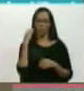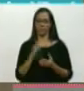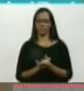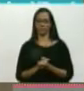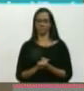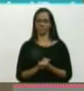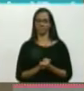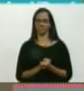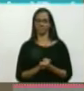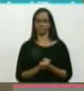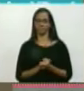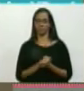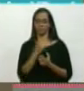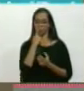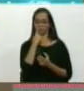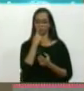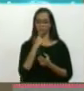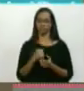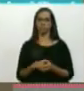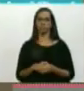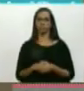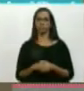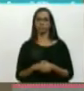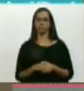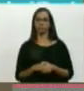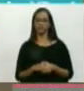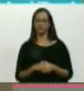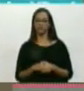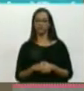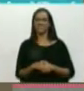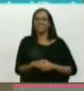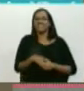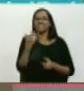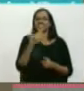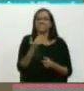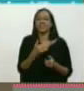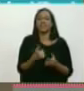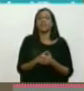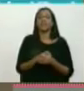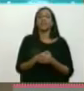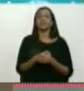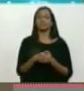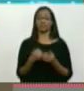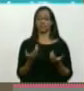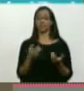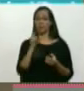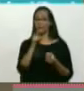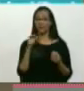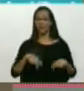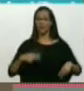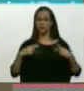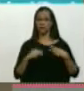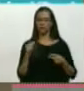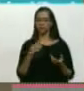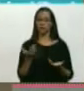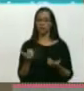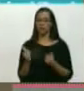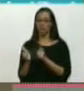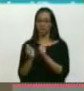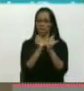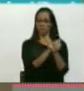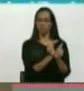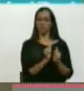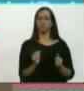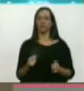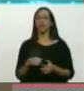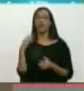horrible, horrible. Porky. Sí, y se me olvidaron los números. Si existe peligro a la vida de una persona, no procede la extradición. Es el caso de Aída Merlano.